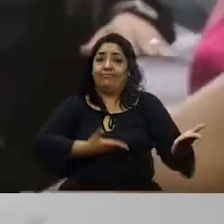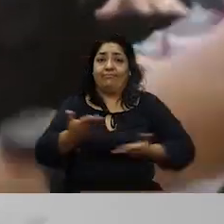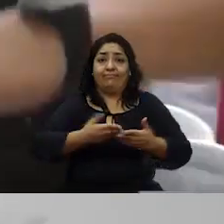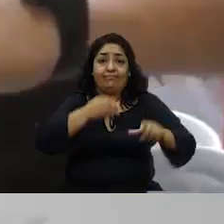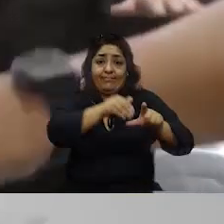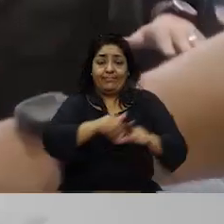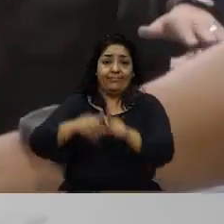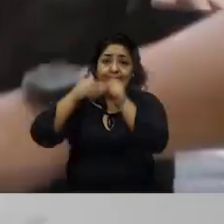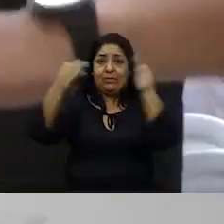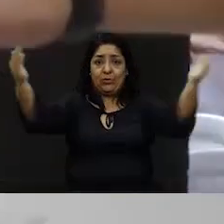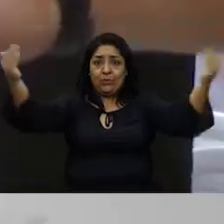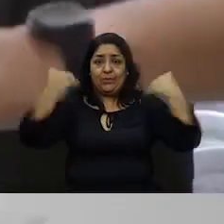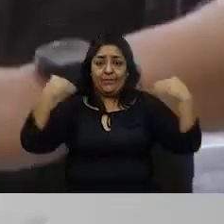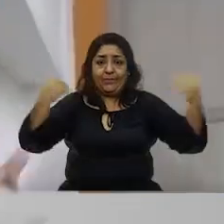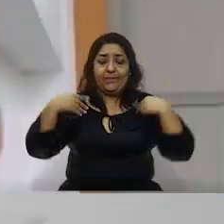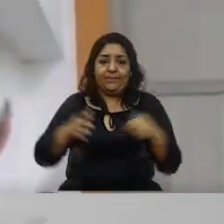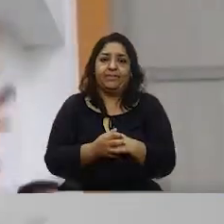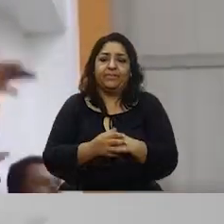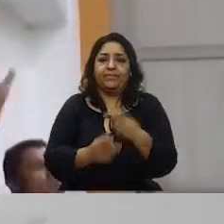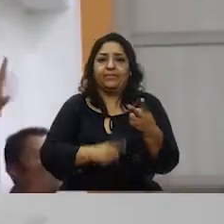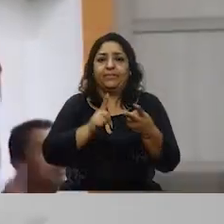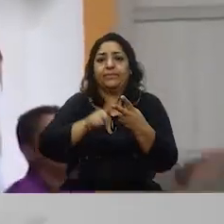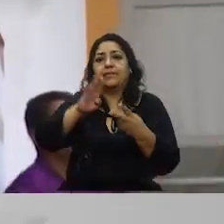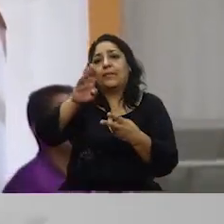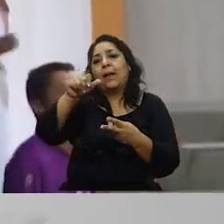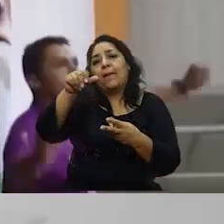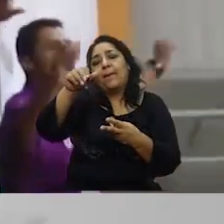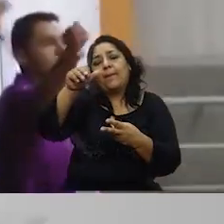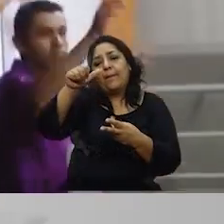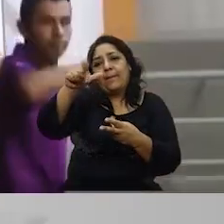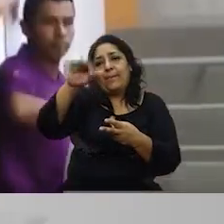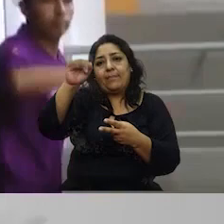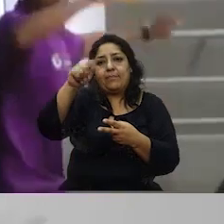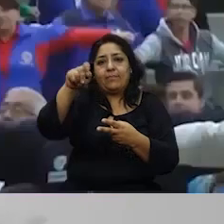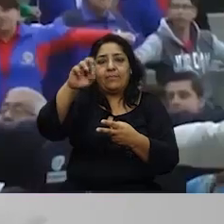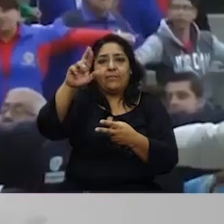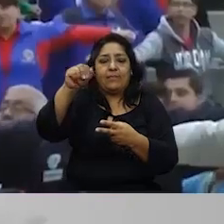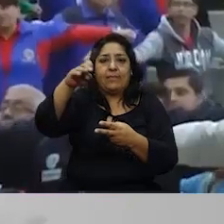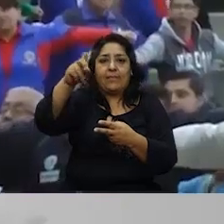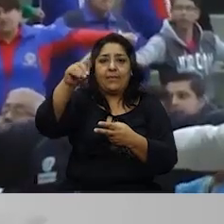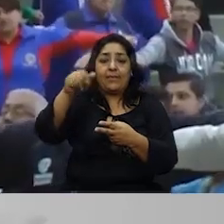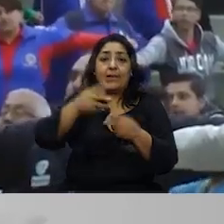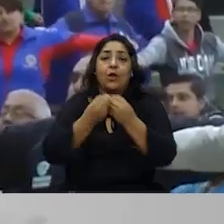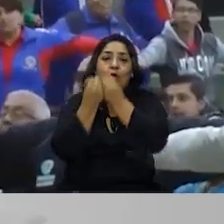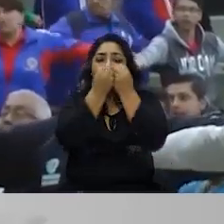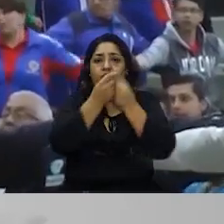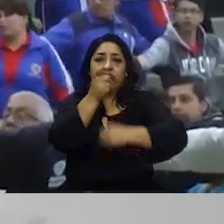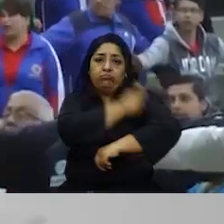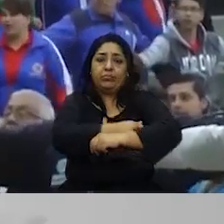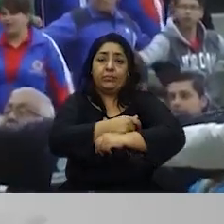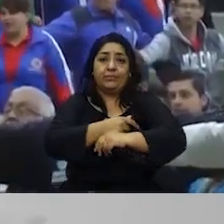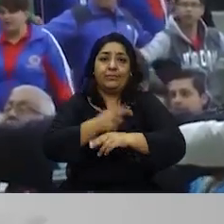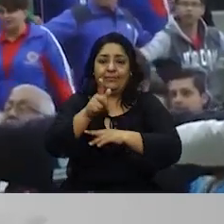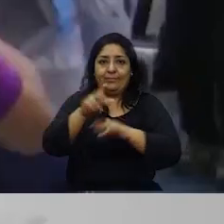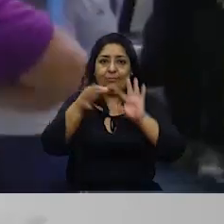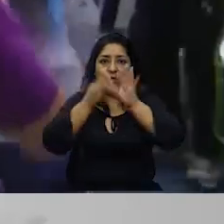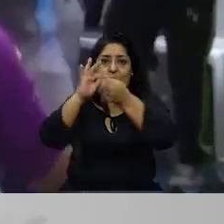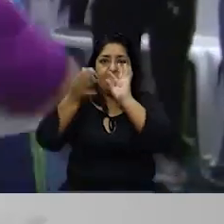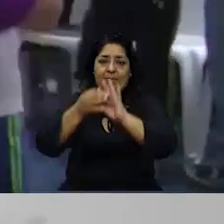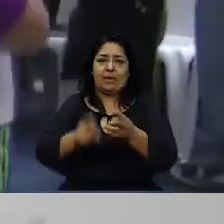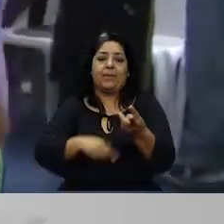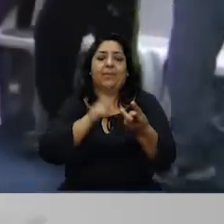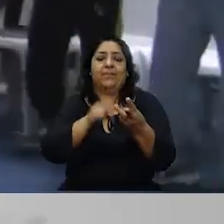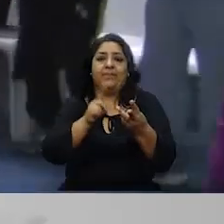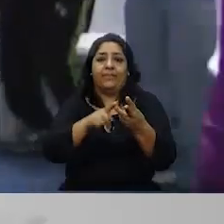Servicios Educativos y educador físico. Baltasar Medina, presidente del Comité Olímpico Colombiano. Óscar Ruiz Brochero, director